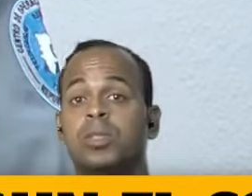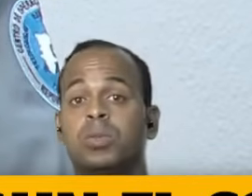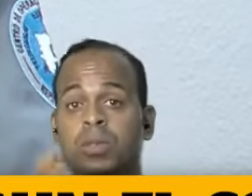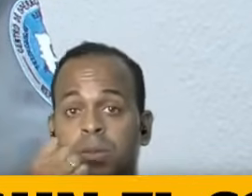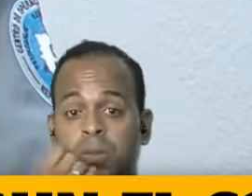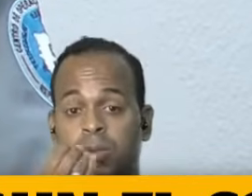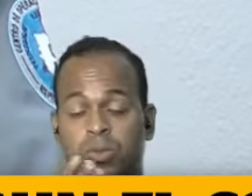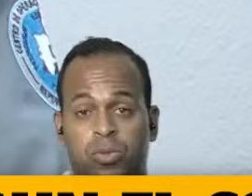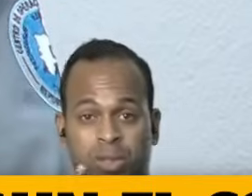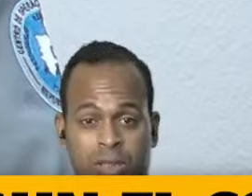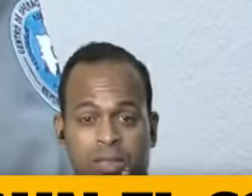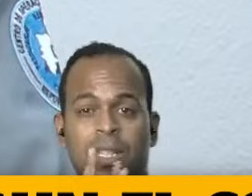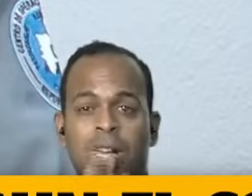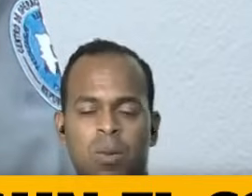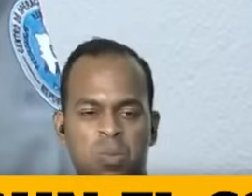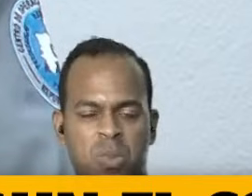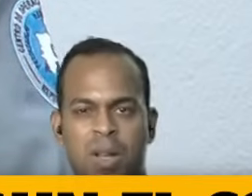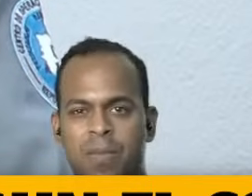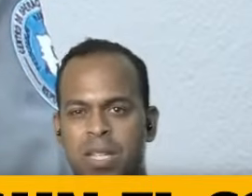afectados